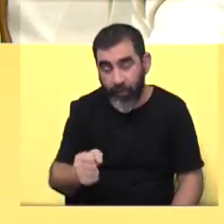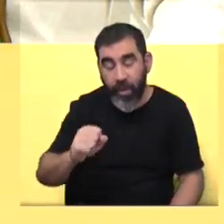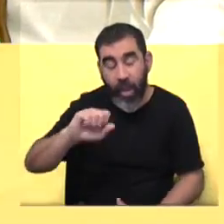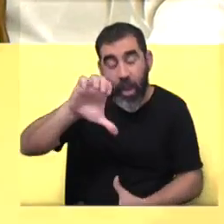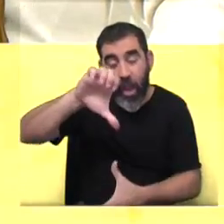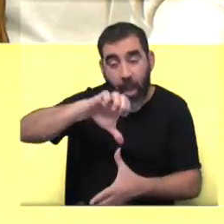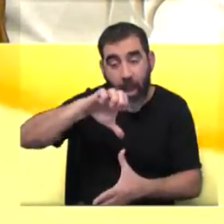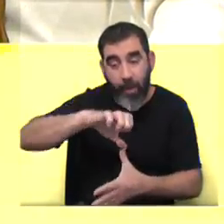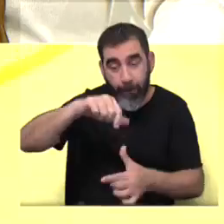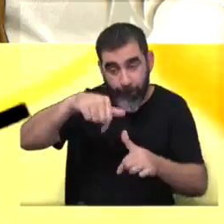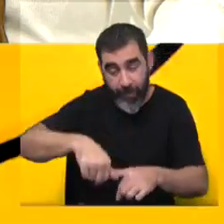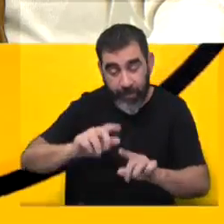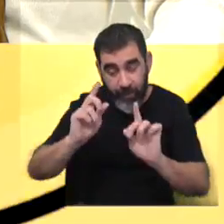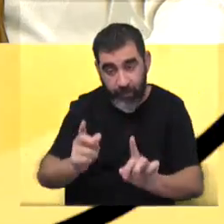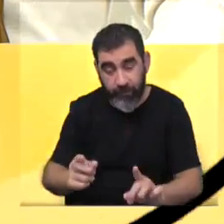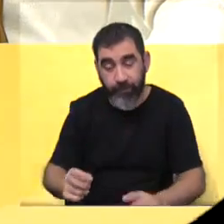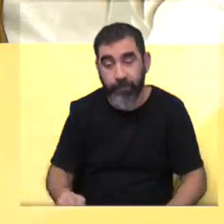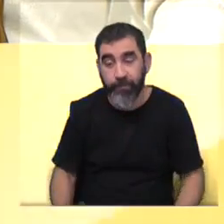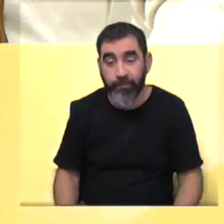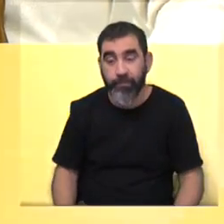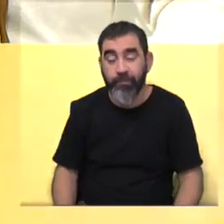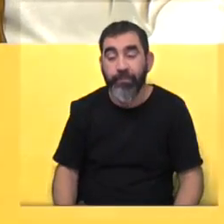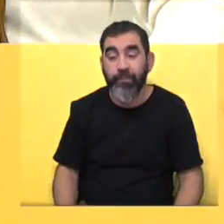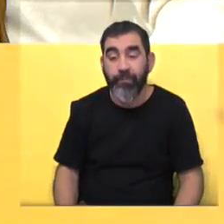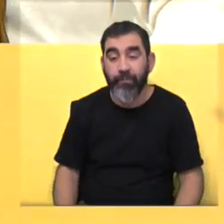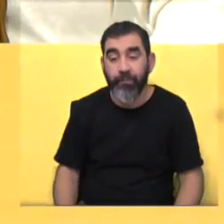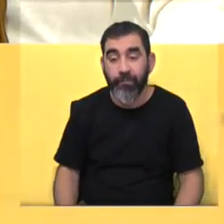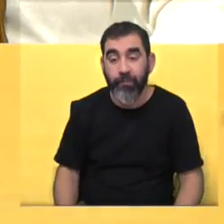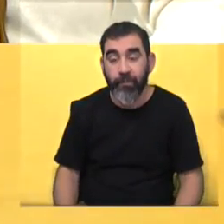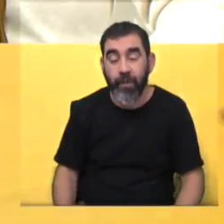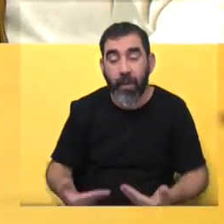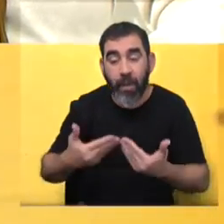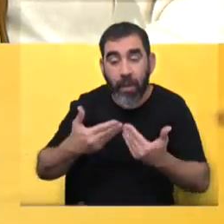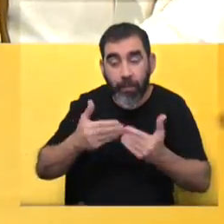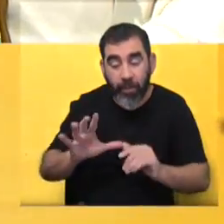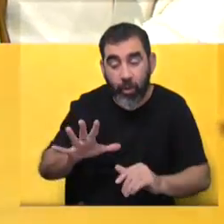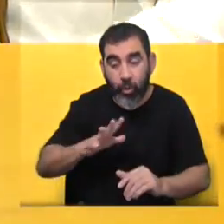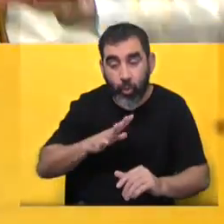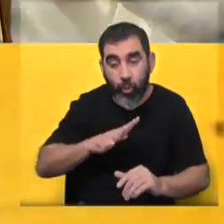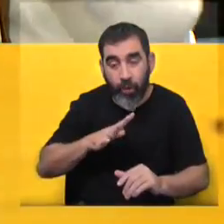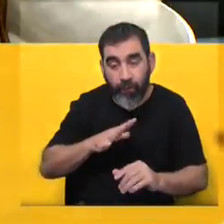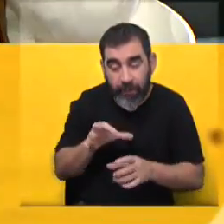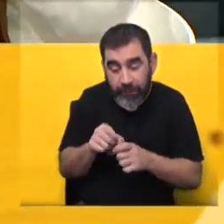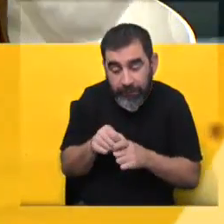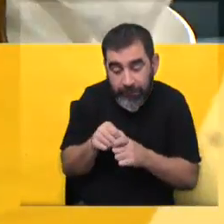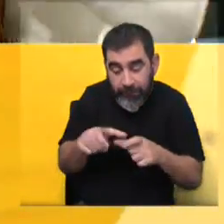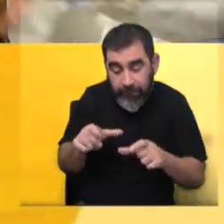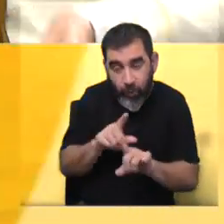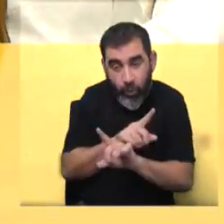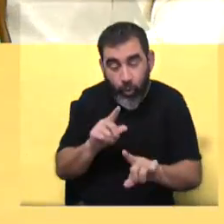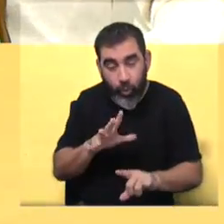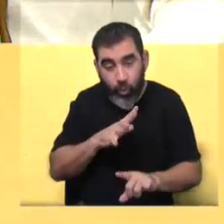americanos, como los que tenemos nosotros aquí, y es al principio del desarrollo, cuando todavía el embrión ni siquiera ha formado un